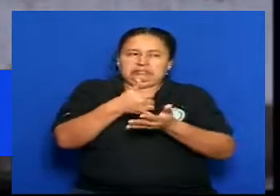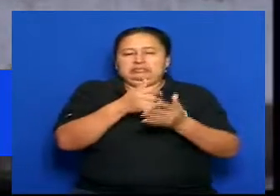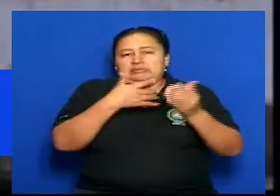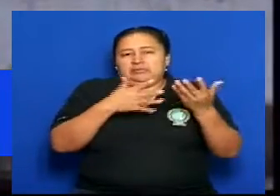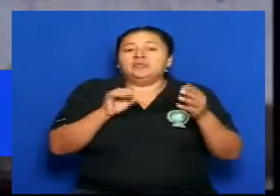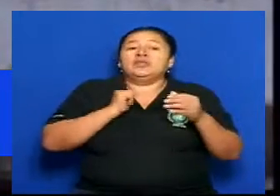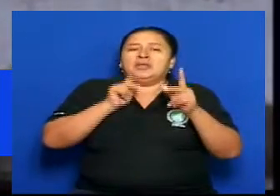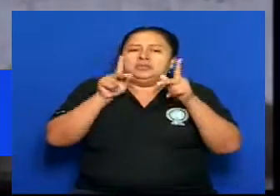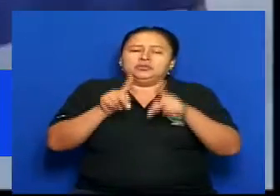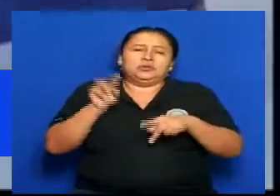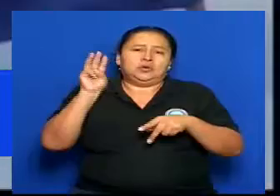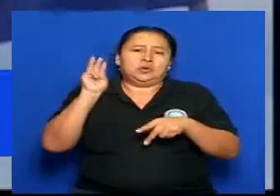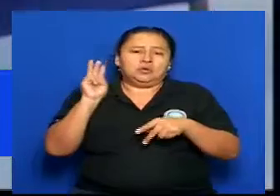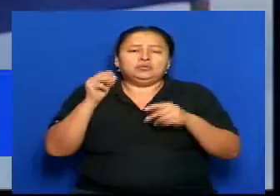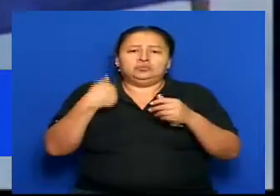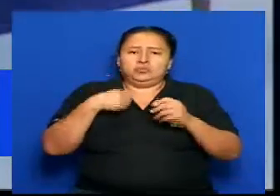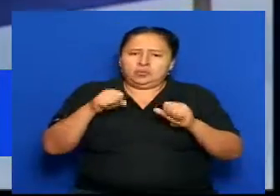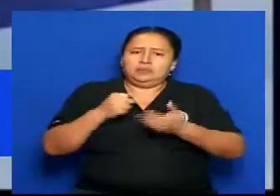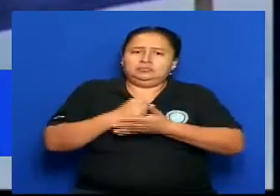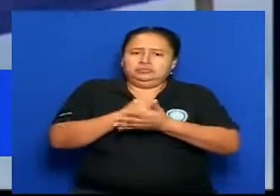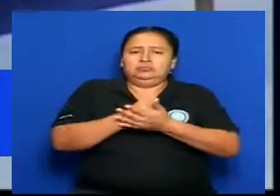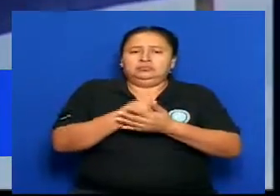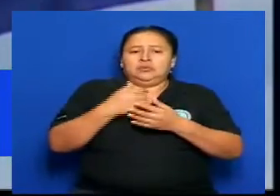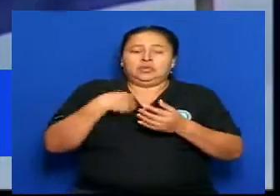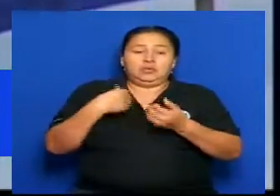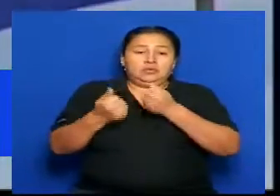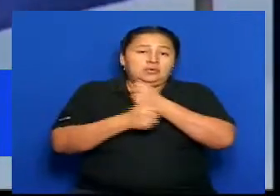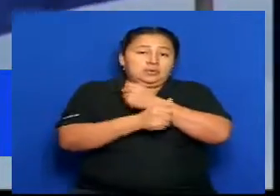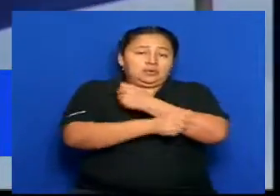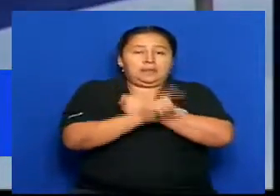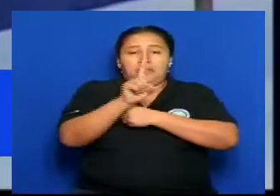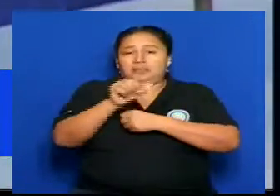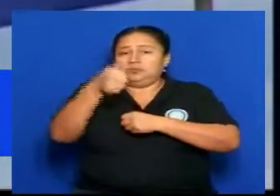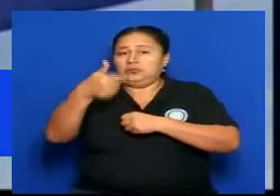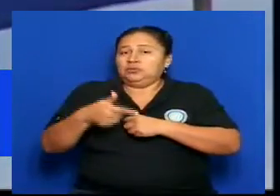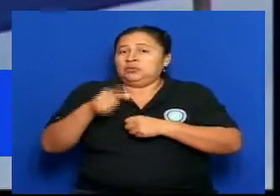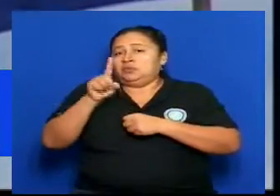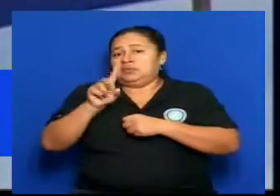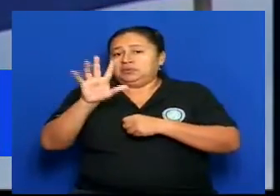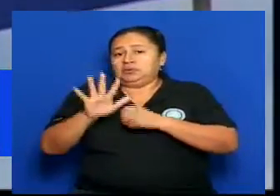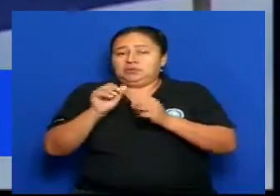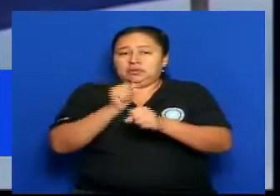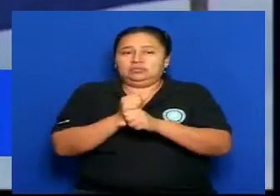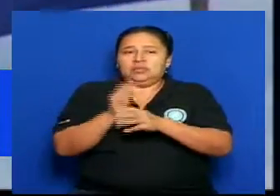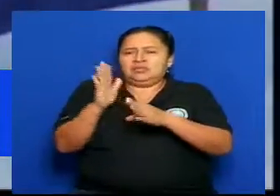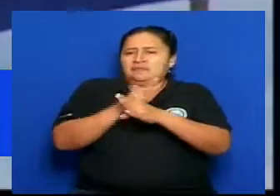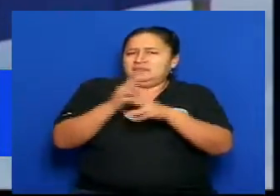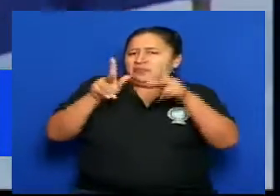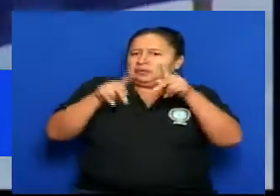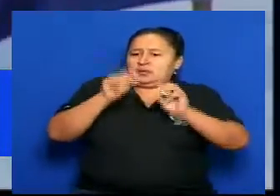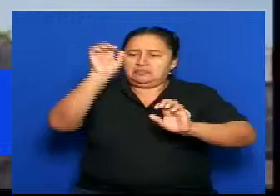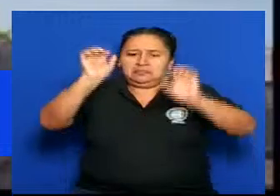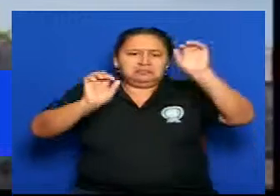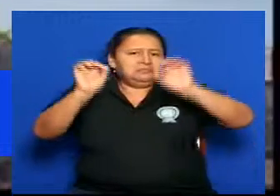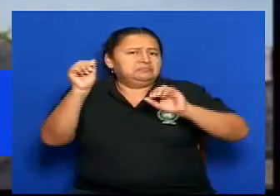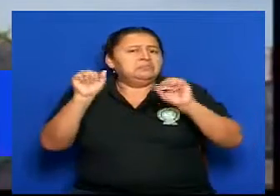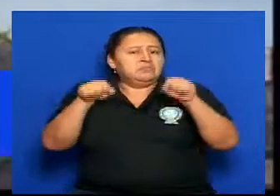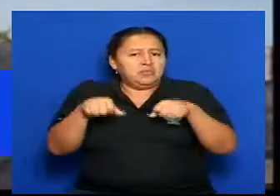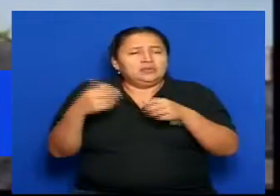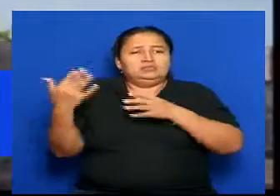se sientan más cómodo y que los estudiantes de primaria y secundaria de este país y que la población de diferentes edades puedan